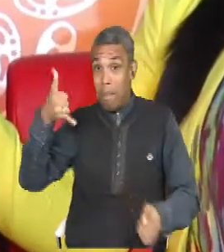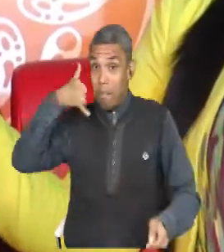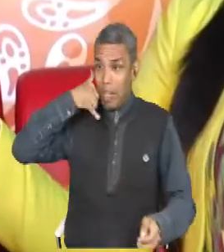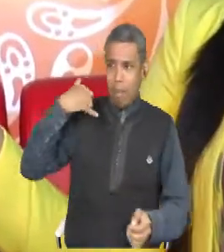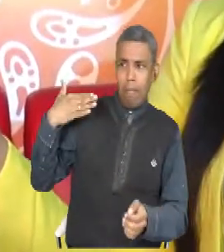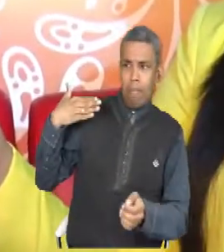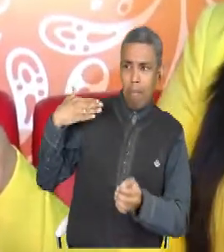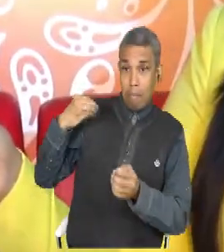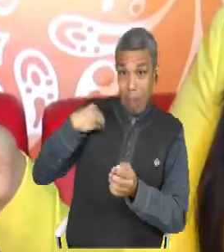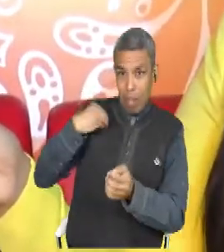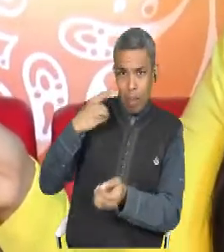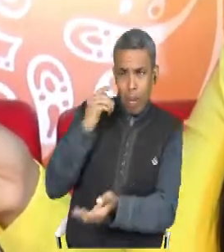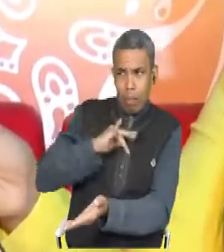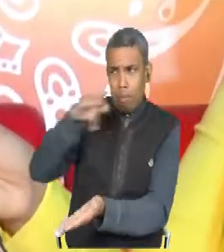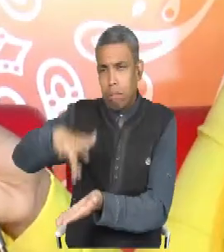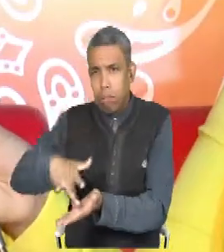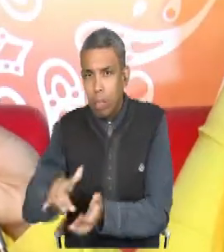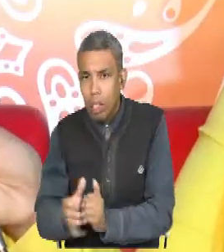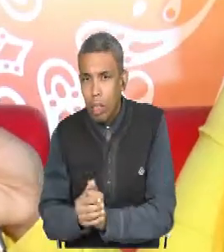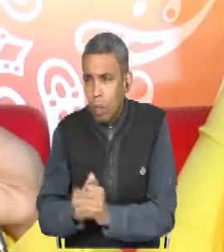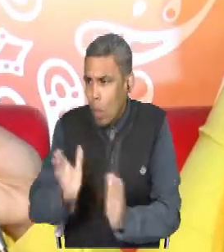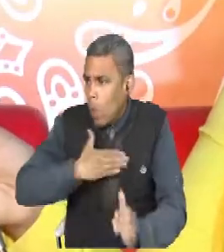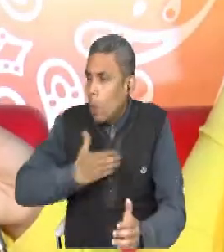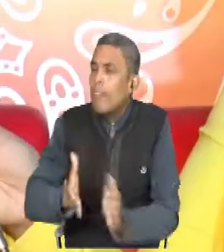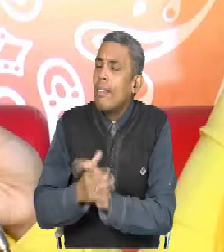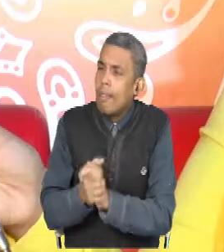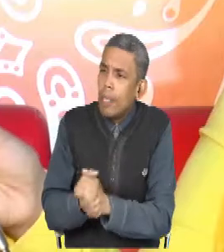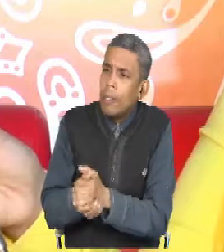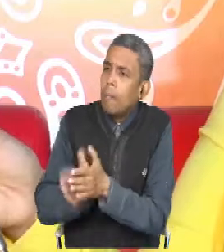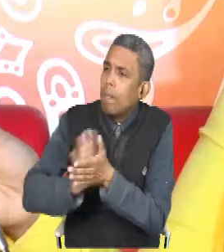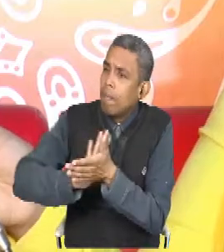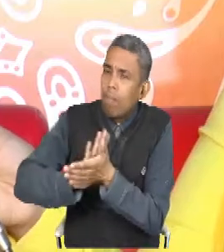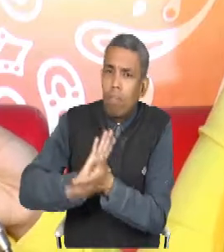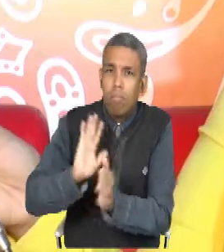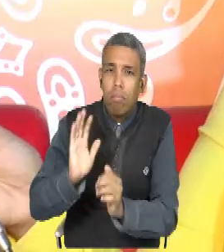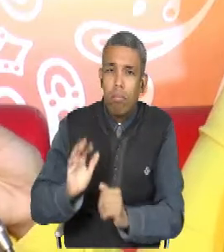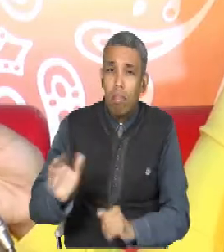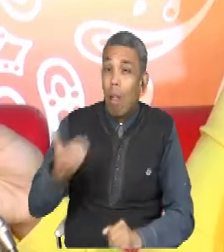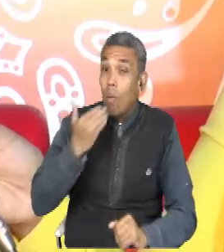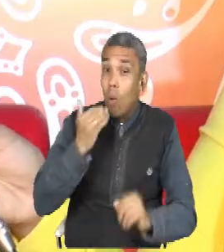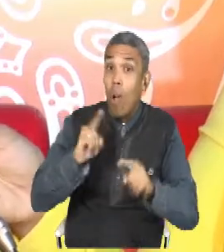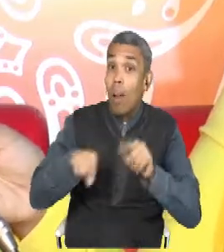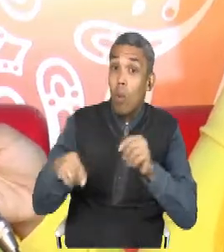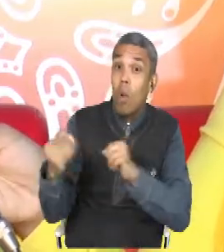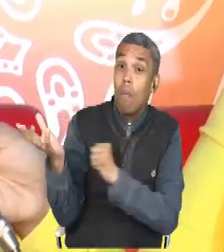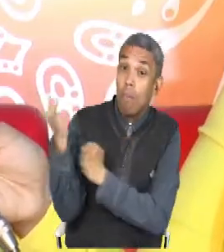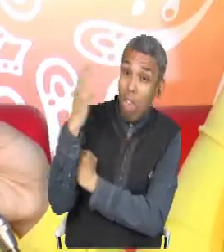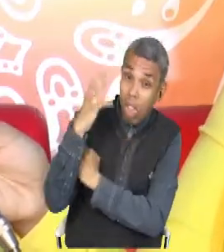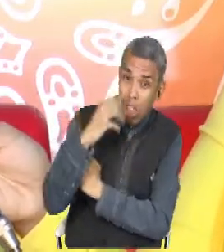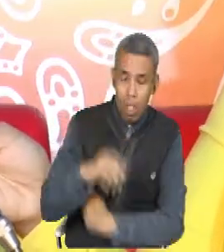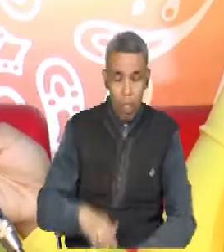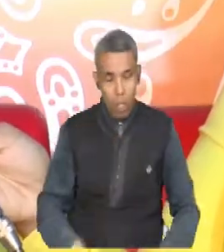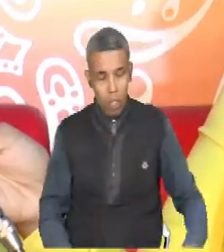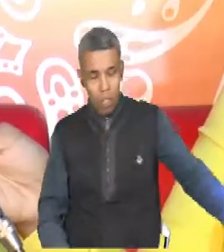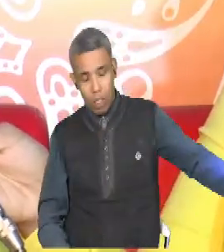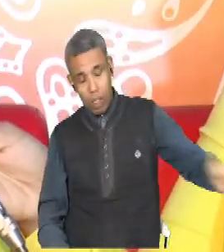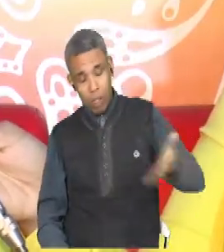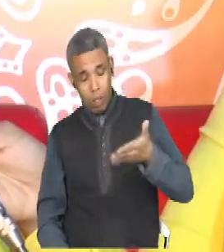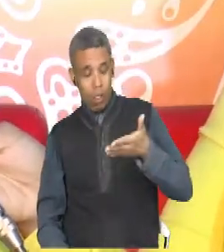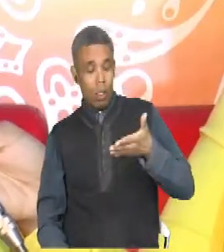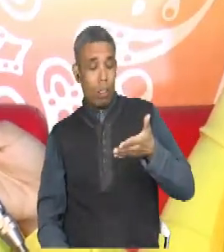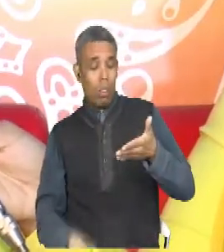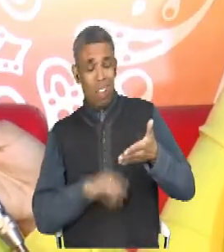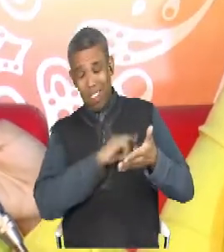Puede ser usted un cliente bastante cansón, pero Omar Flores soporta eso y empezamos hasta que el cliente no se sienta a